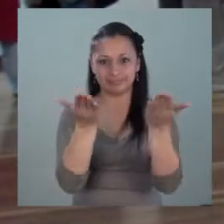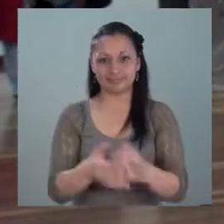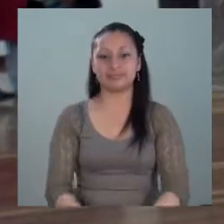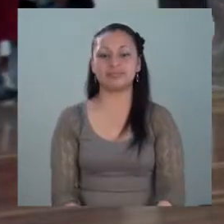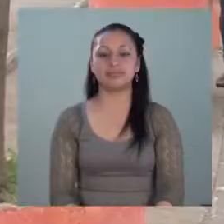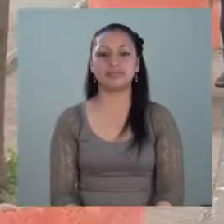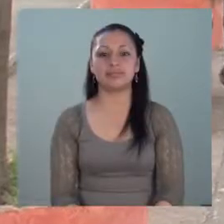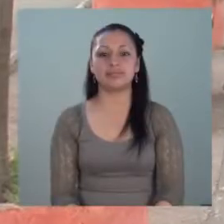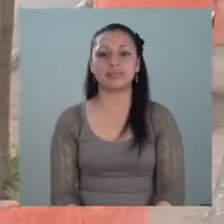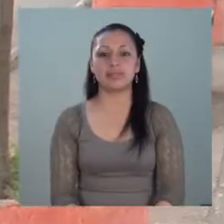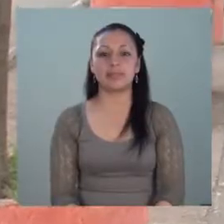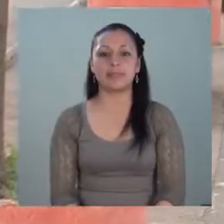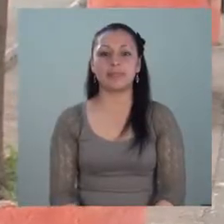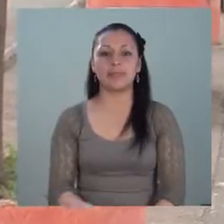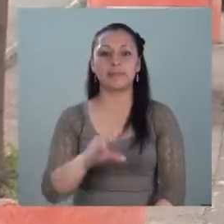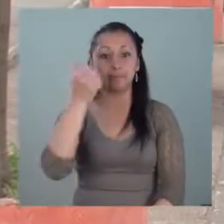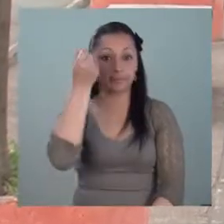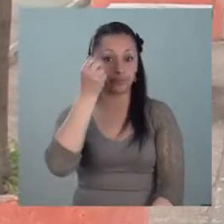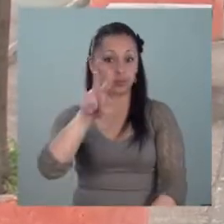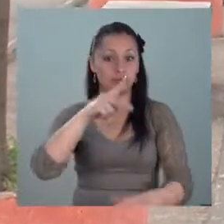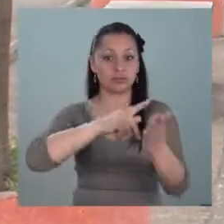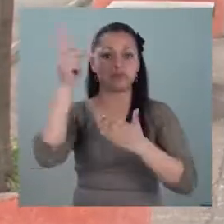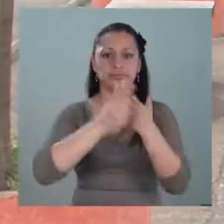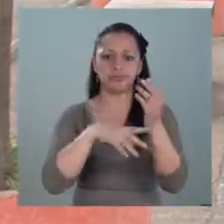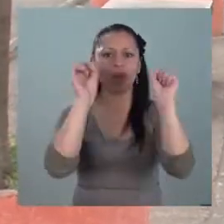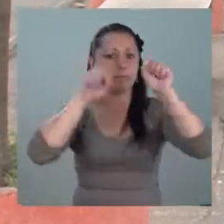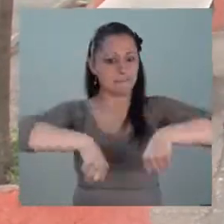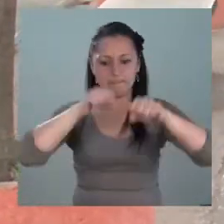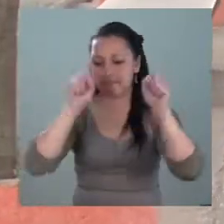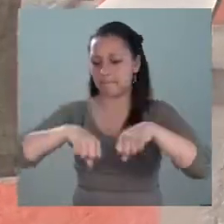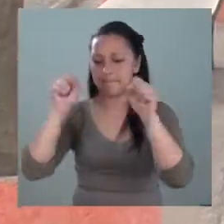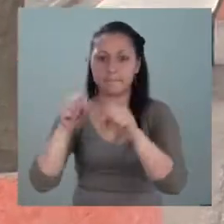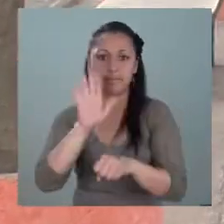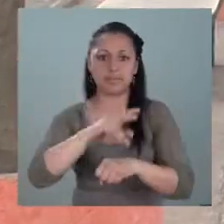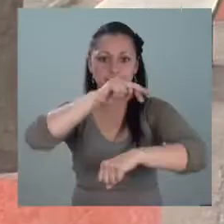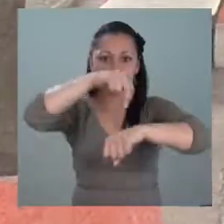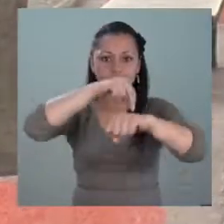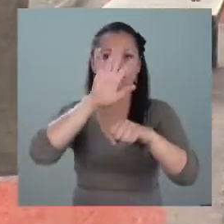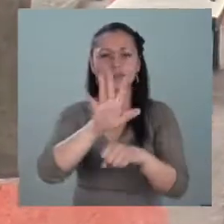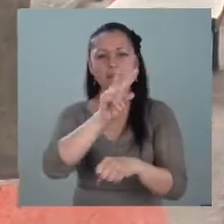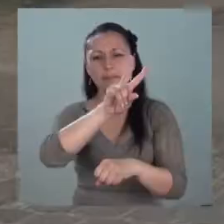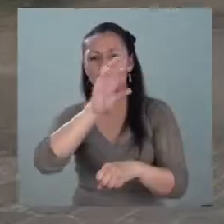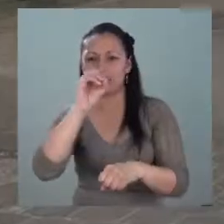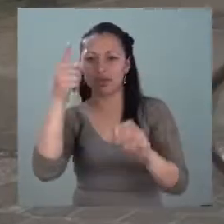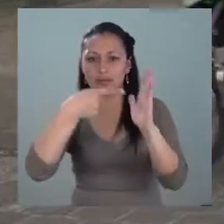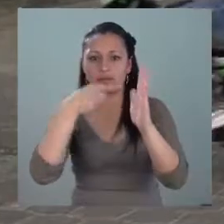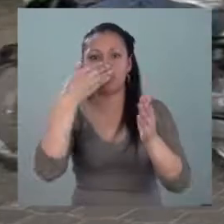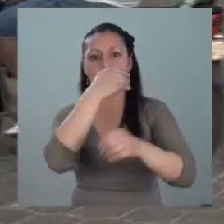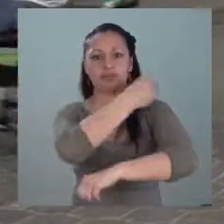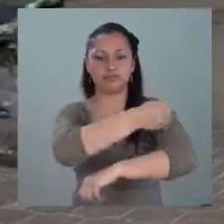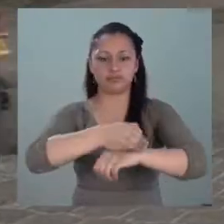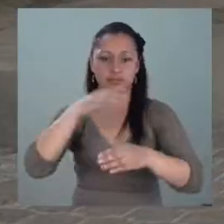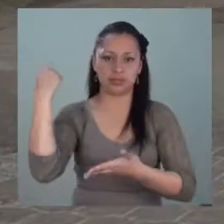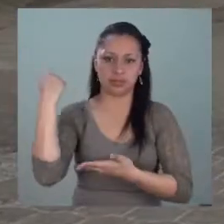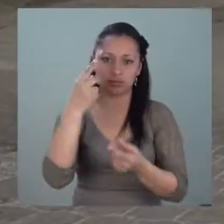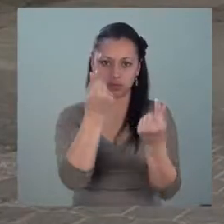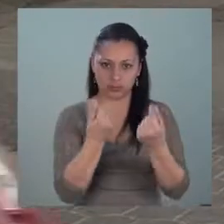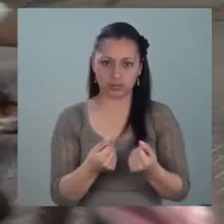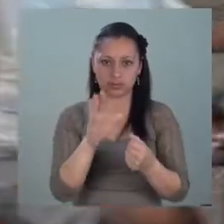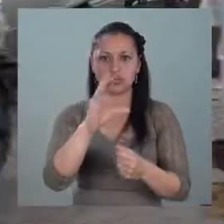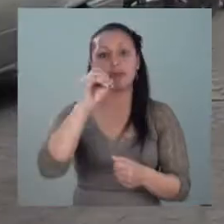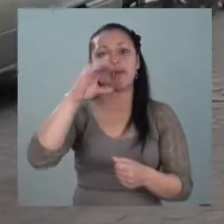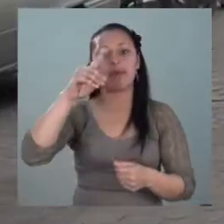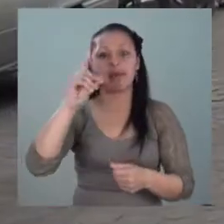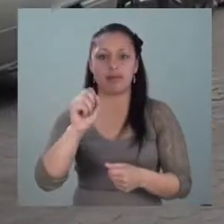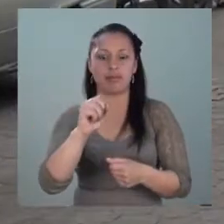mejor. Un total de 12 proyectos fueron aprobados para el departamento de Nariño por el orden de los $20 mil millones durante la